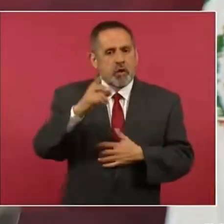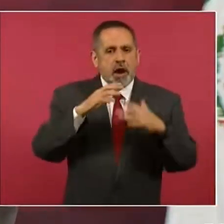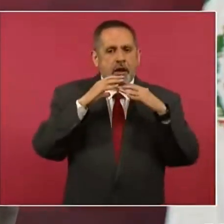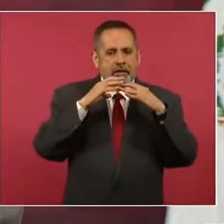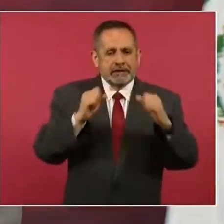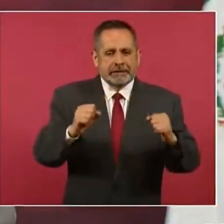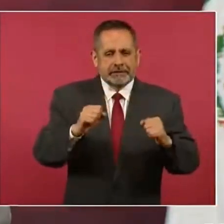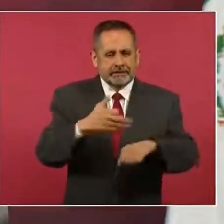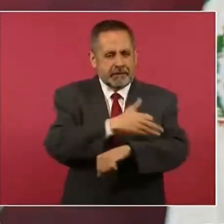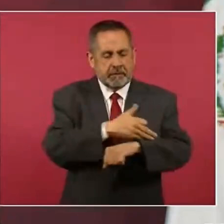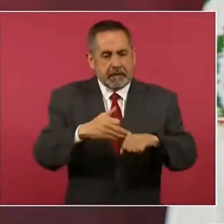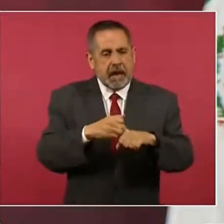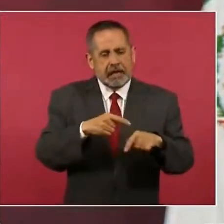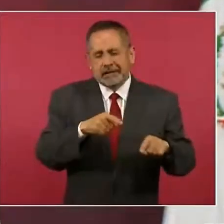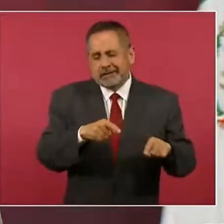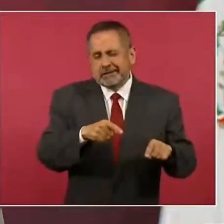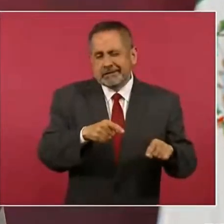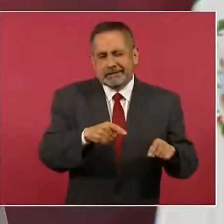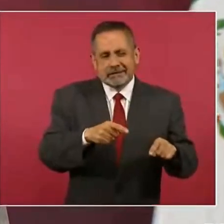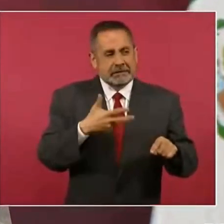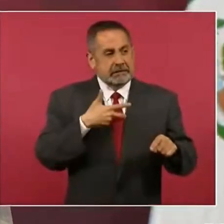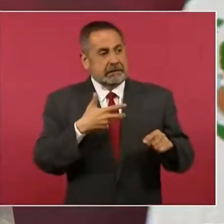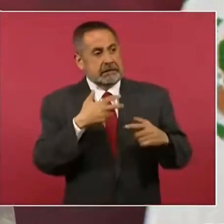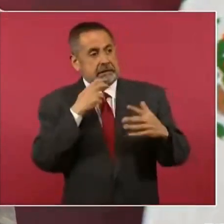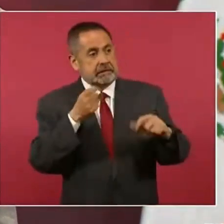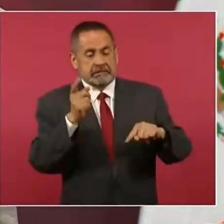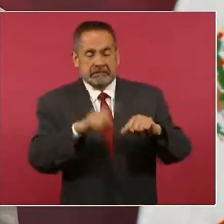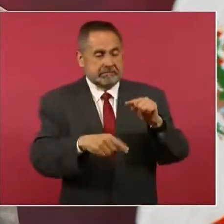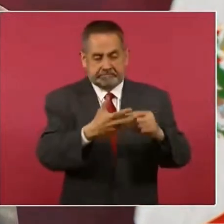familiares de los que luego llegaron